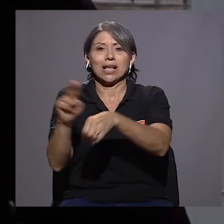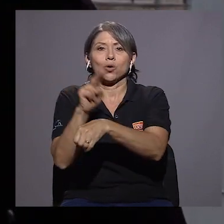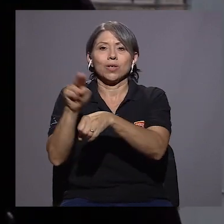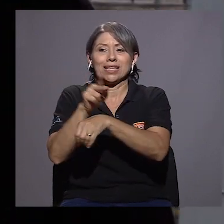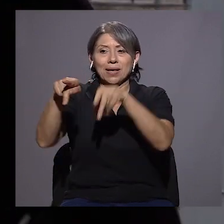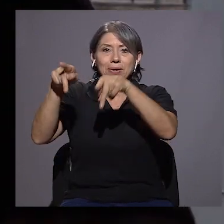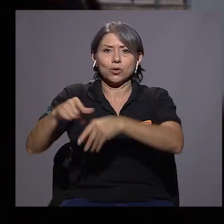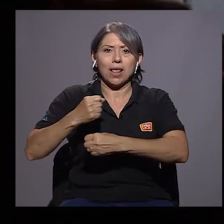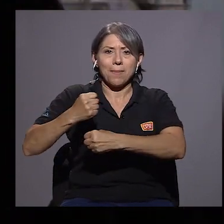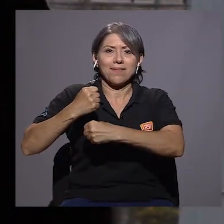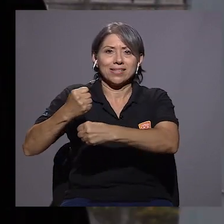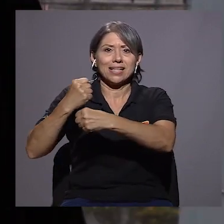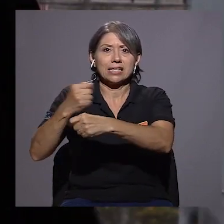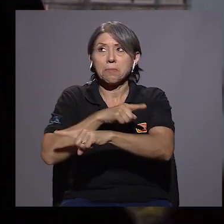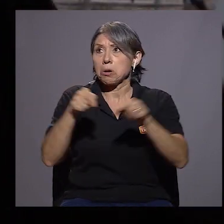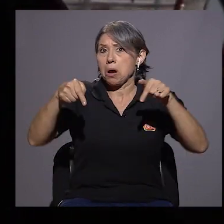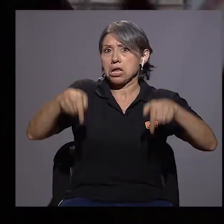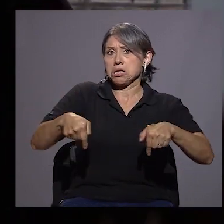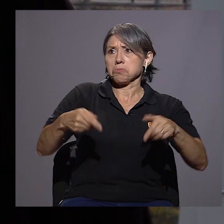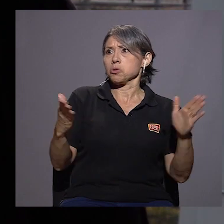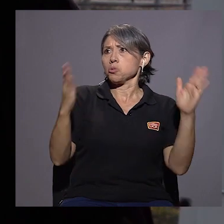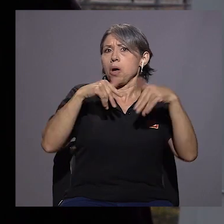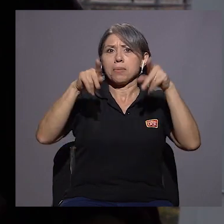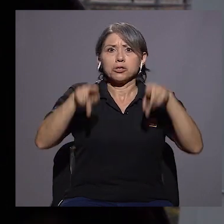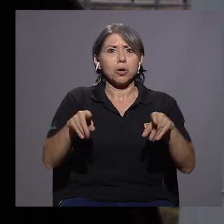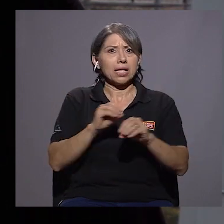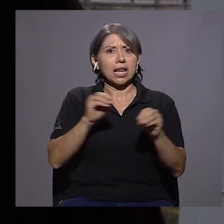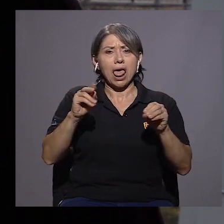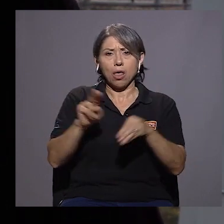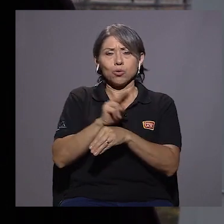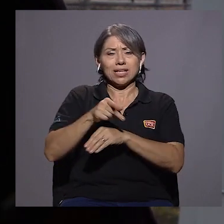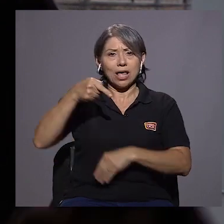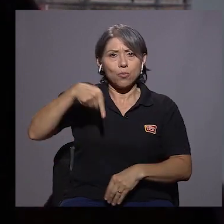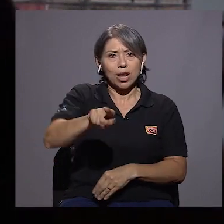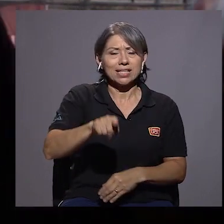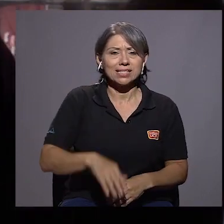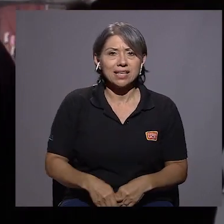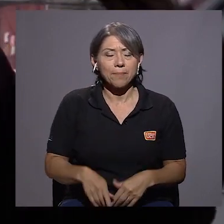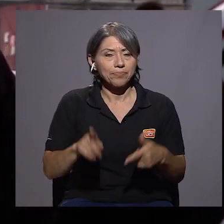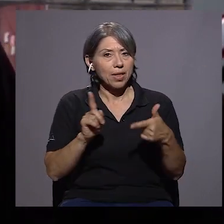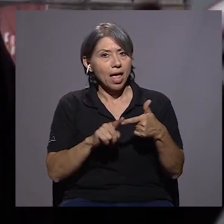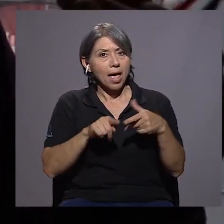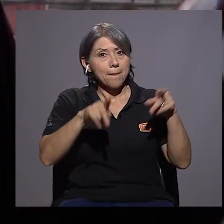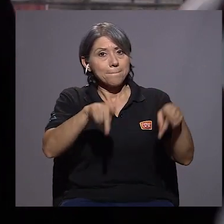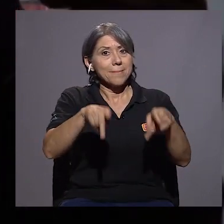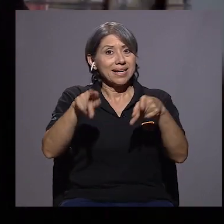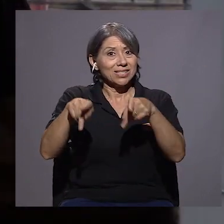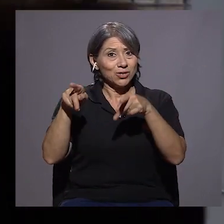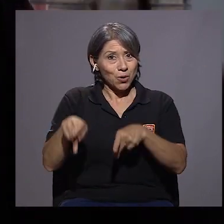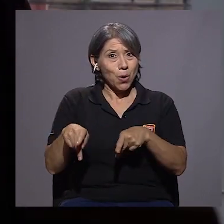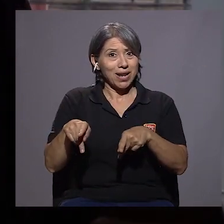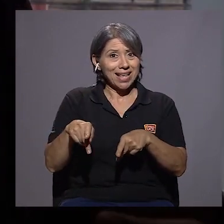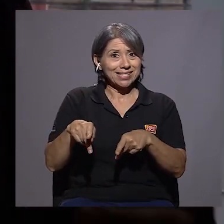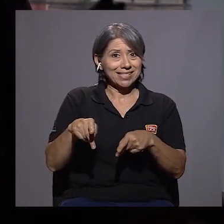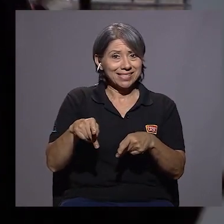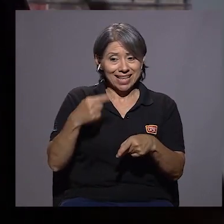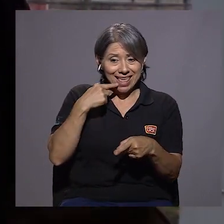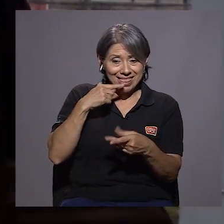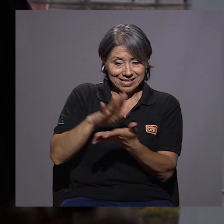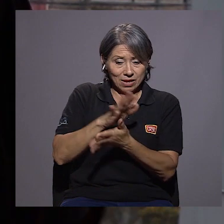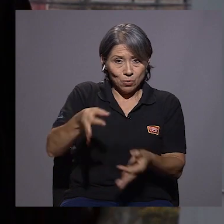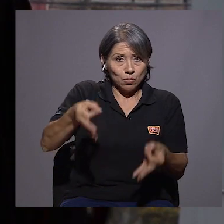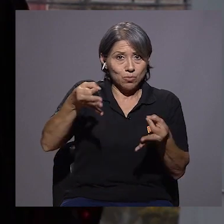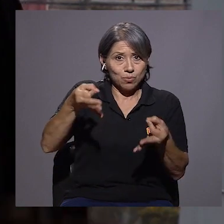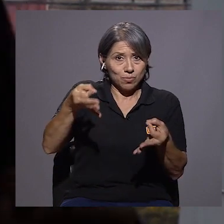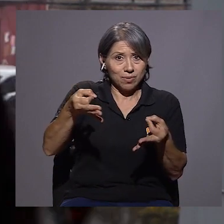por los manifestantes. En este espacio no hay ninguna persona que haya utilizado violencia. Después, las personas del contexto en el que se